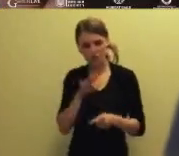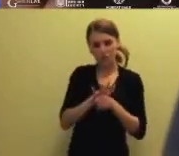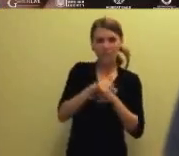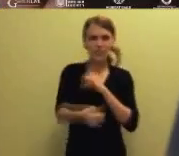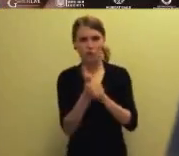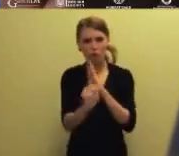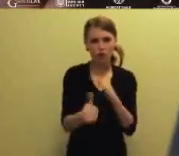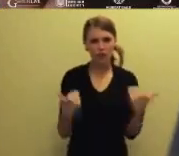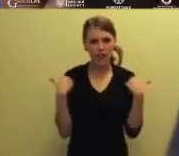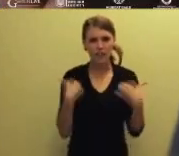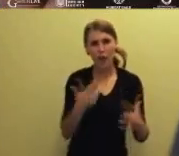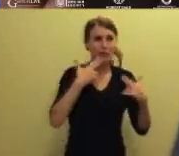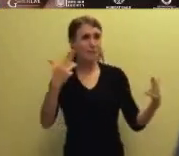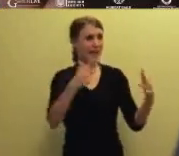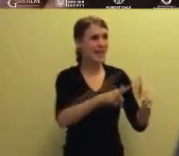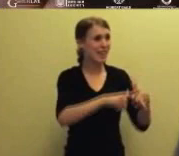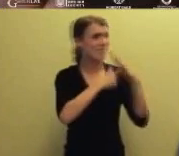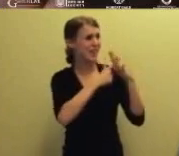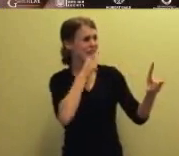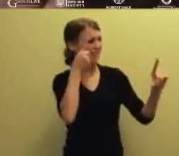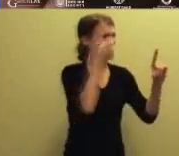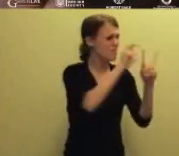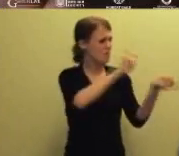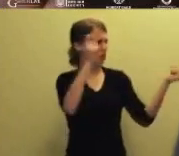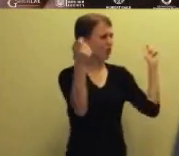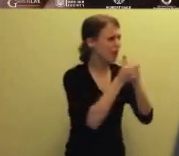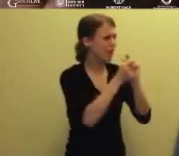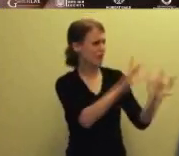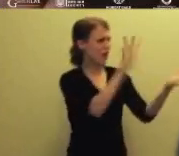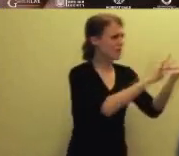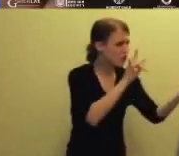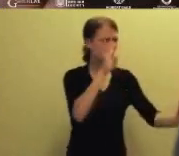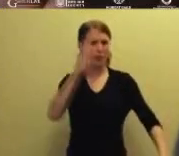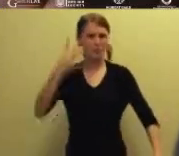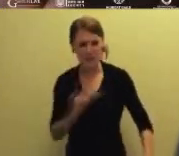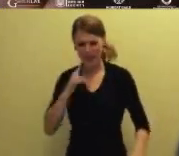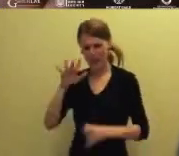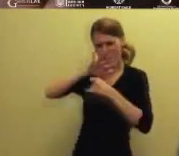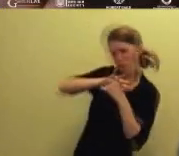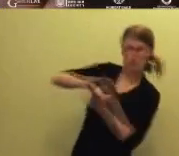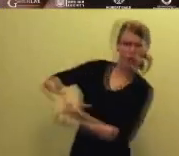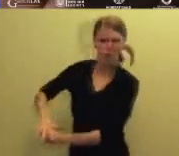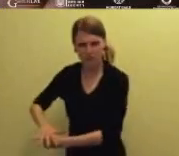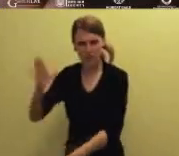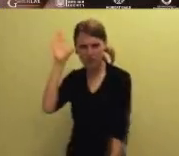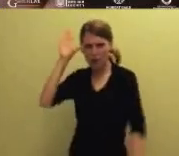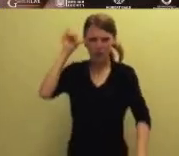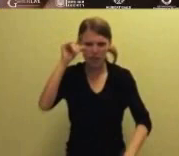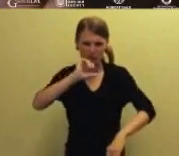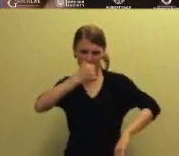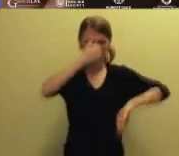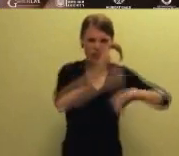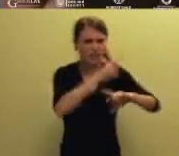sacrificas el fondo por la forma repito otra vez ya ni eso me funciona pero muy pocas veces o sea no voy